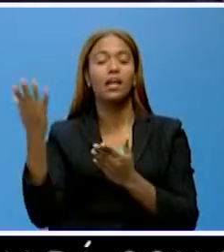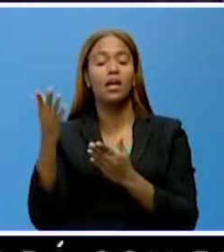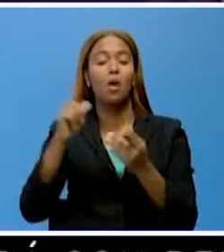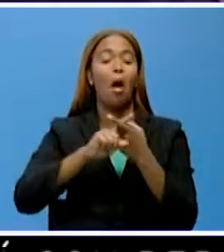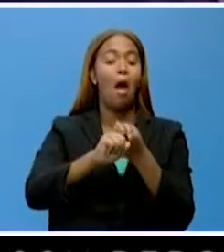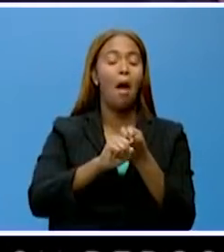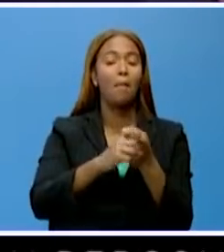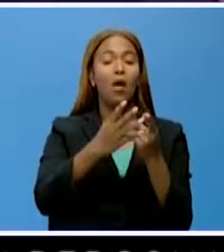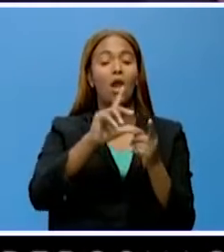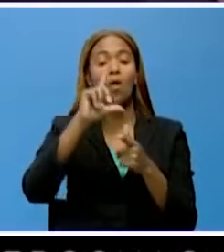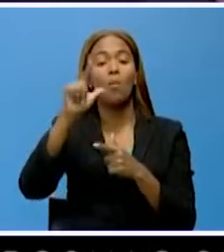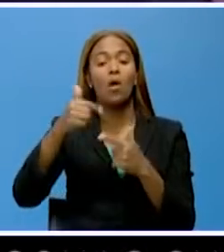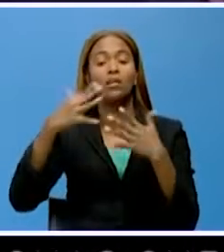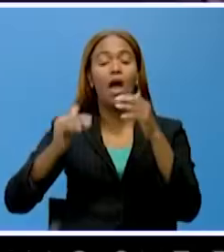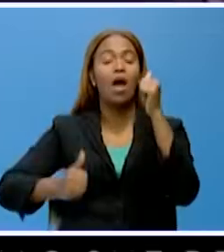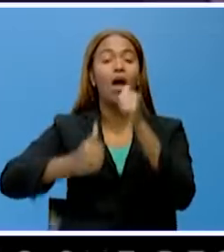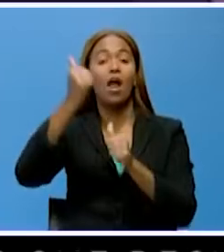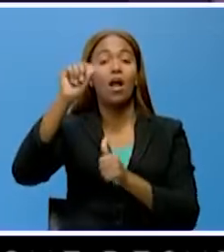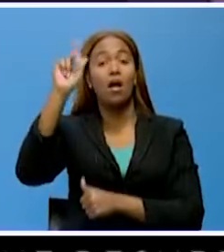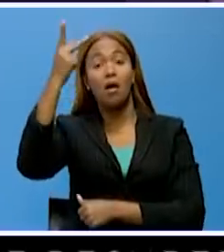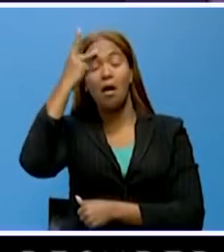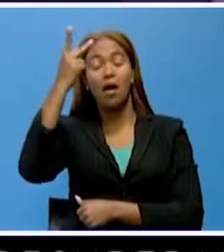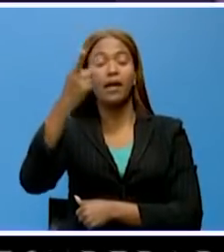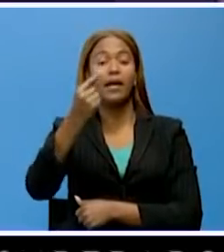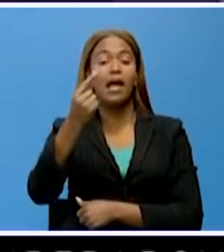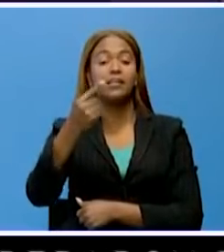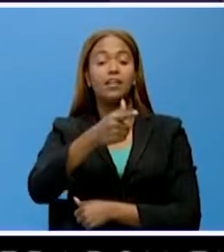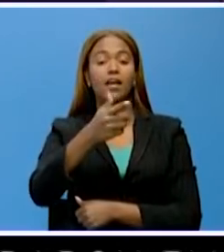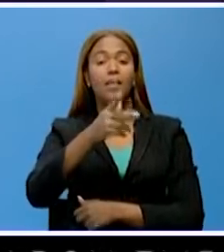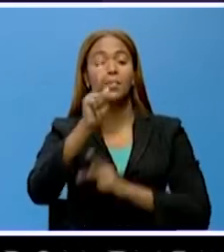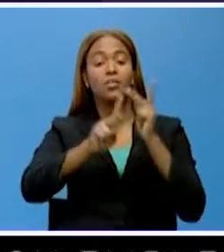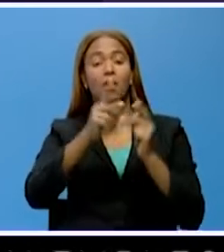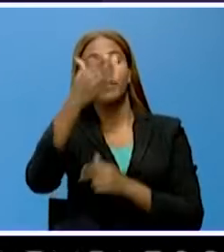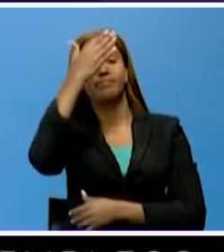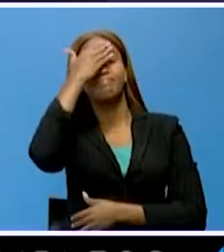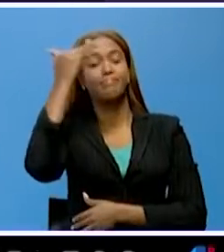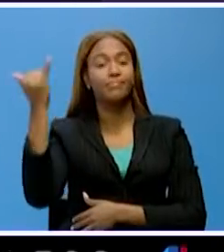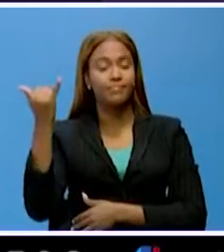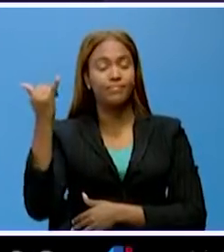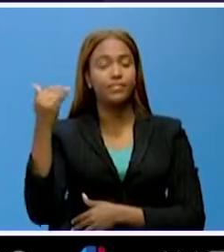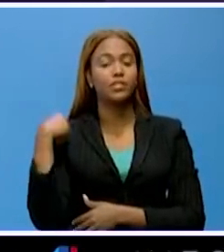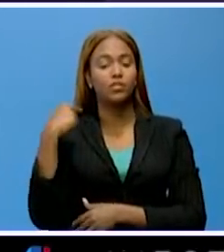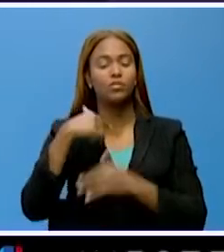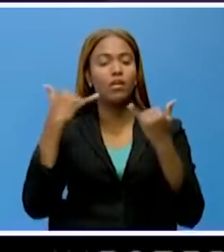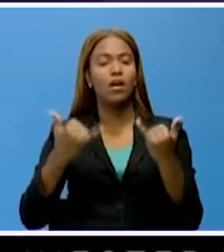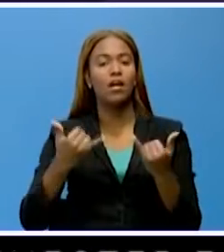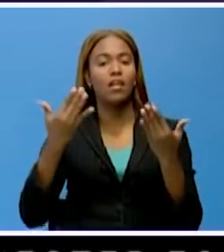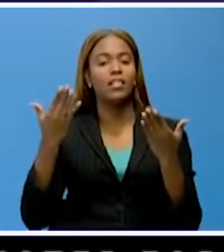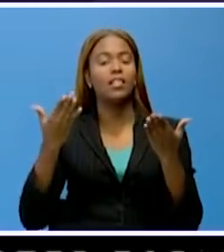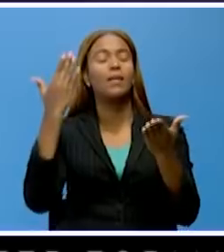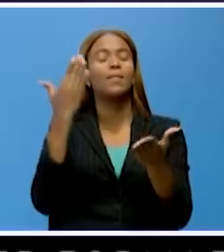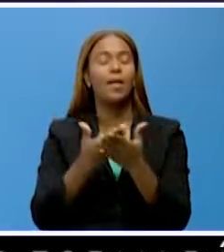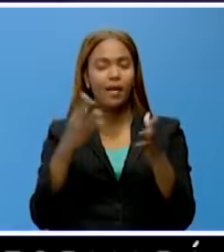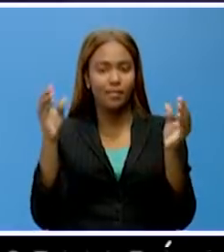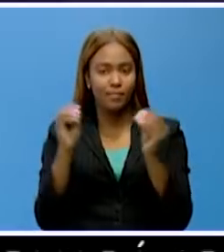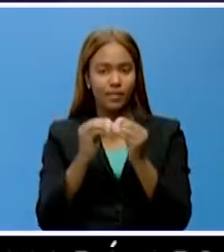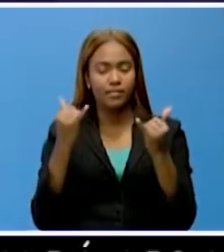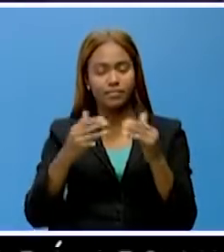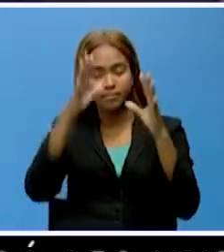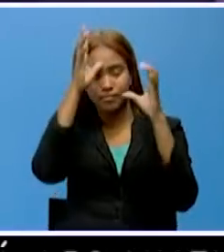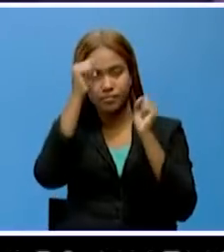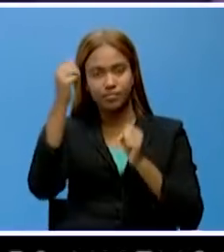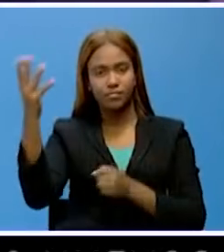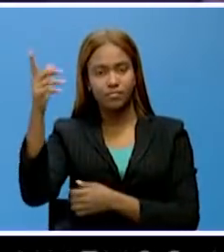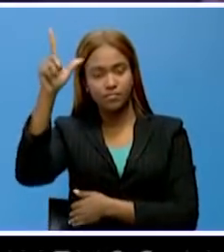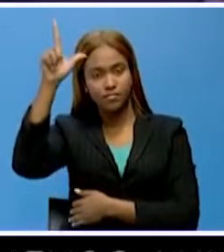amigos tuyos. Después que pase la campaña, se olvidan de ti. O sea que aquí estamos recibiendo una prueba más de nuestro